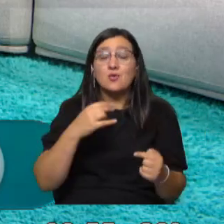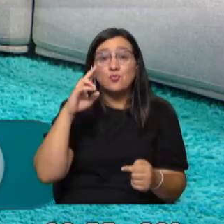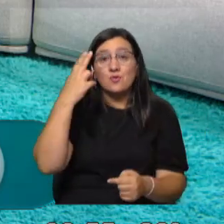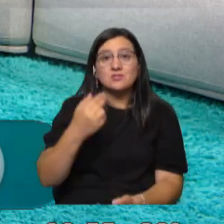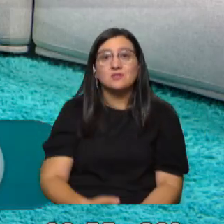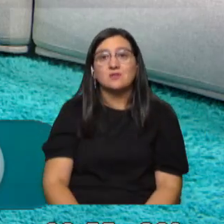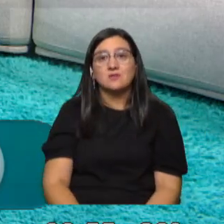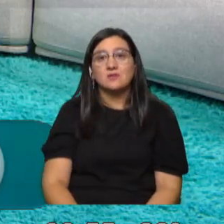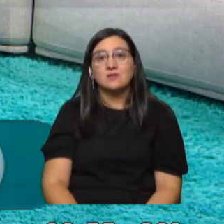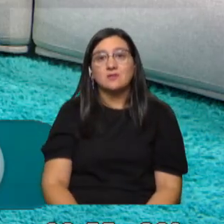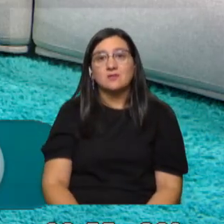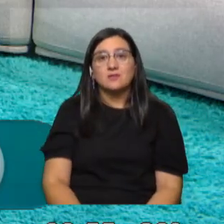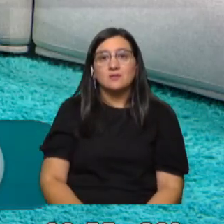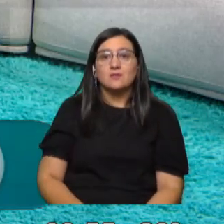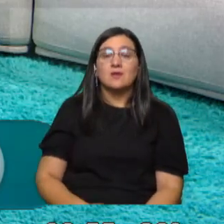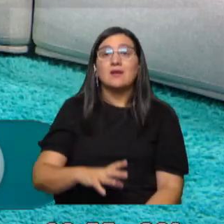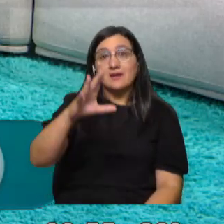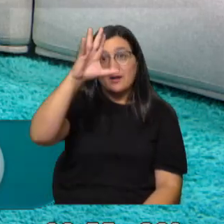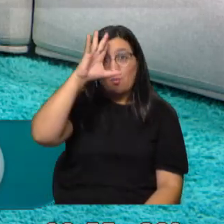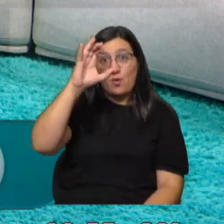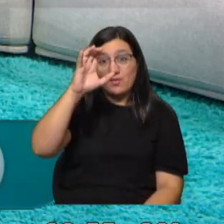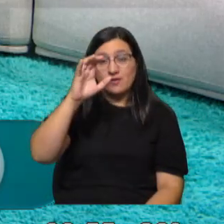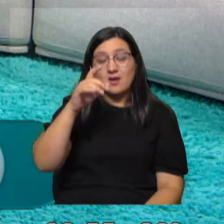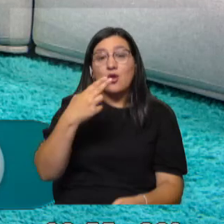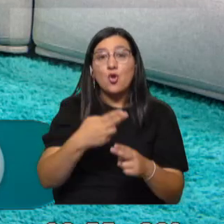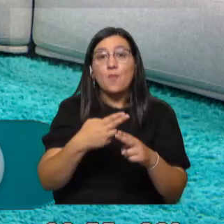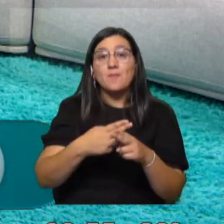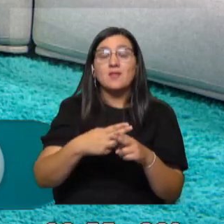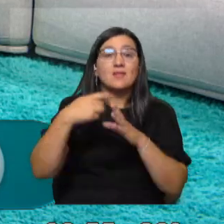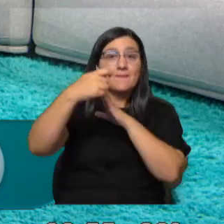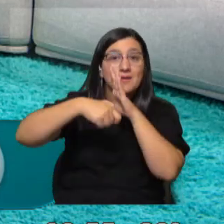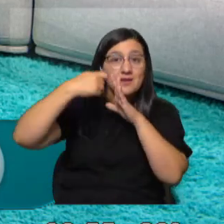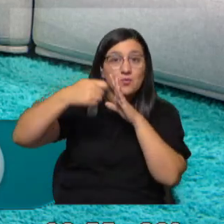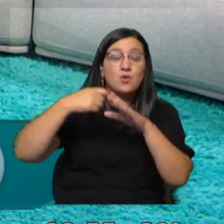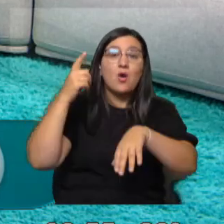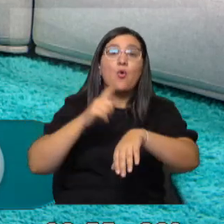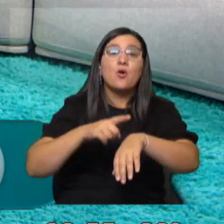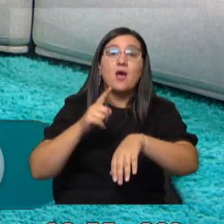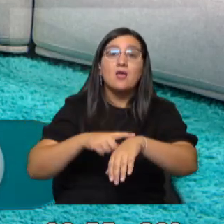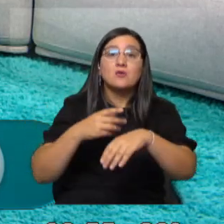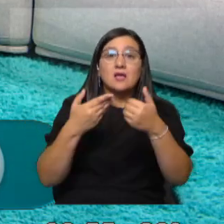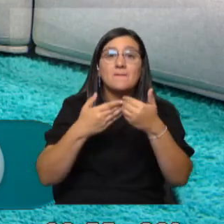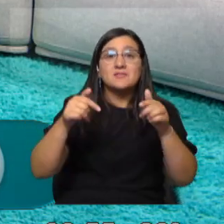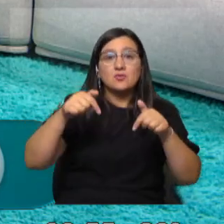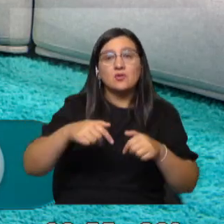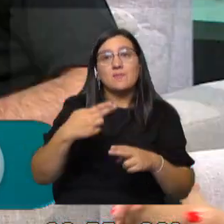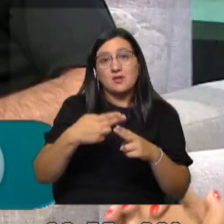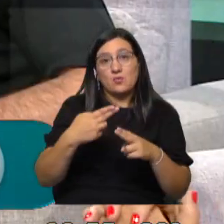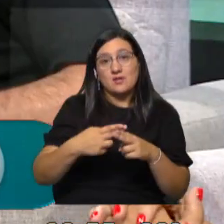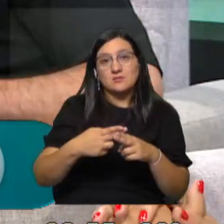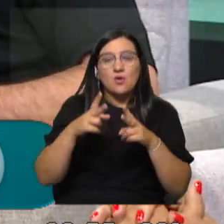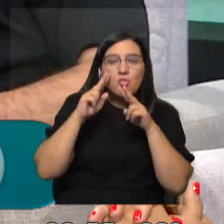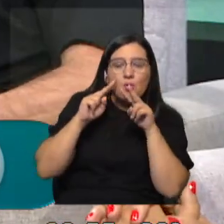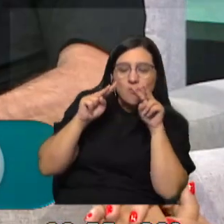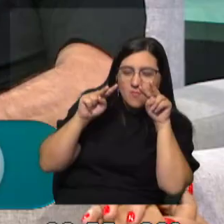en la televisión también. Pero recordarle a la gente el nombre de la película, desde qué horario se estrena hoy. Bueno. La película se llama Cuando acecha